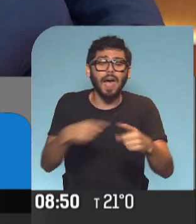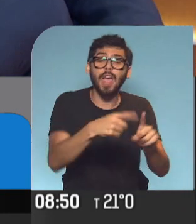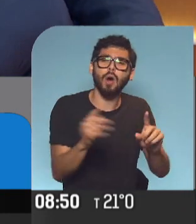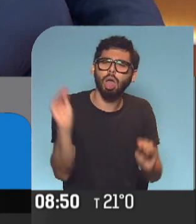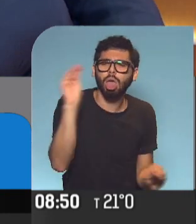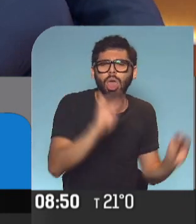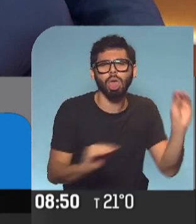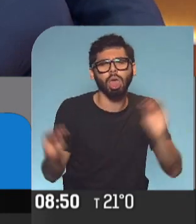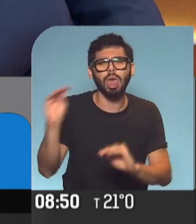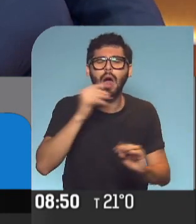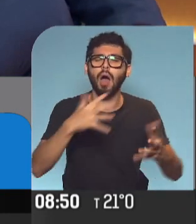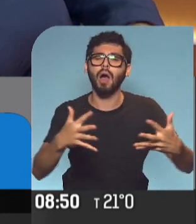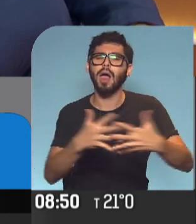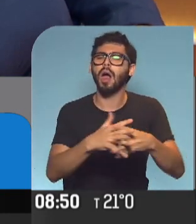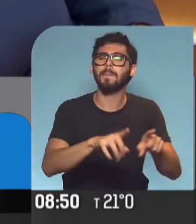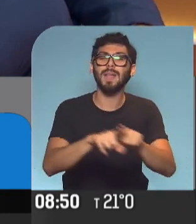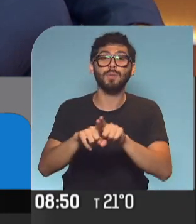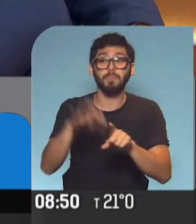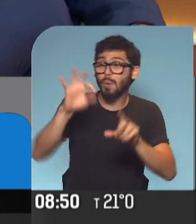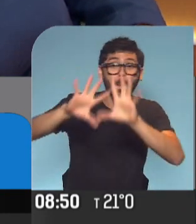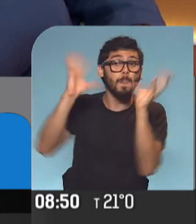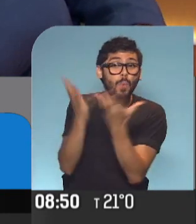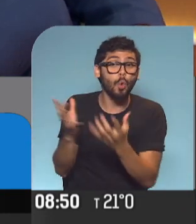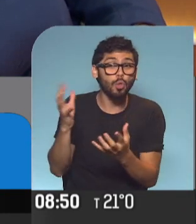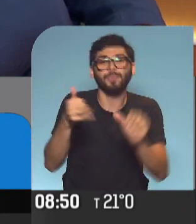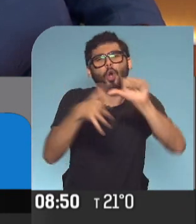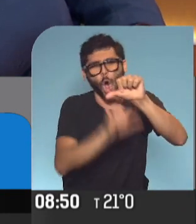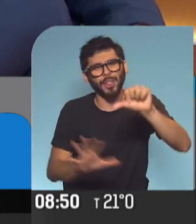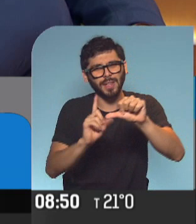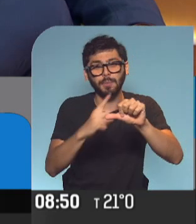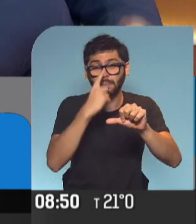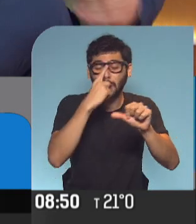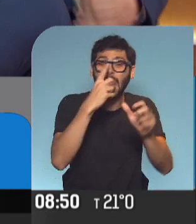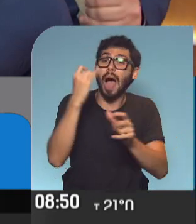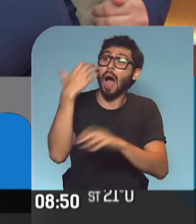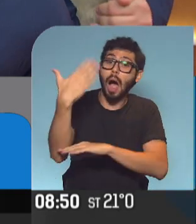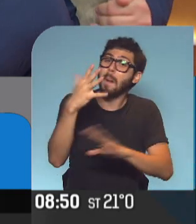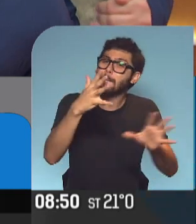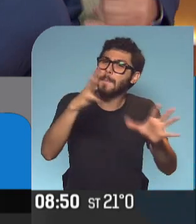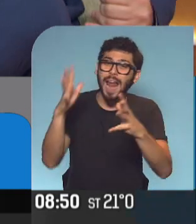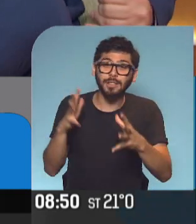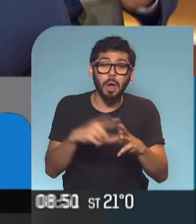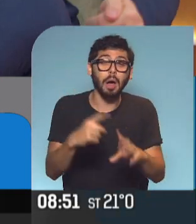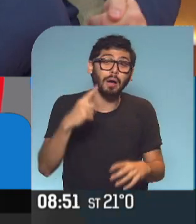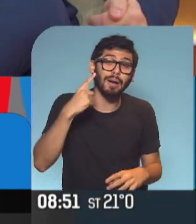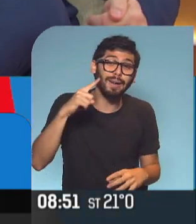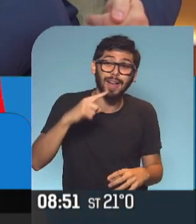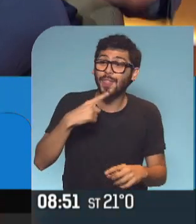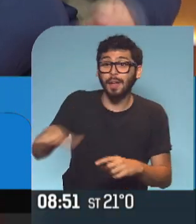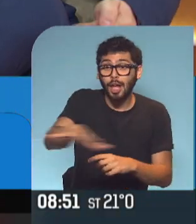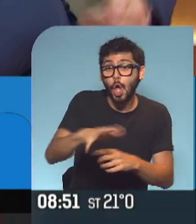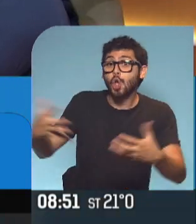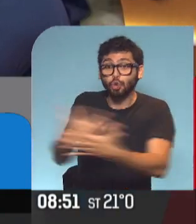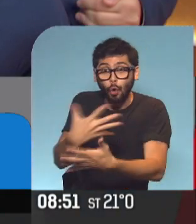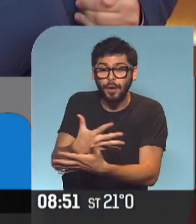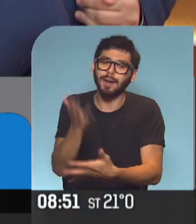desarrollado muy bien a nivel continental e incluso mundial porque los discursos son más o menos parecidos que tienen la palabra cidade pedirle a las víctimas que